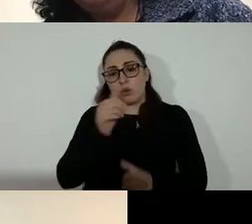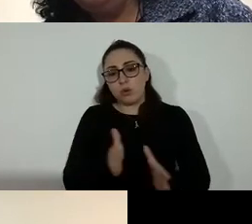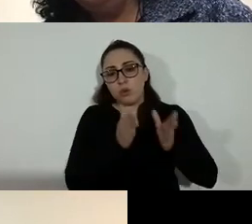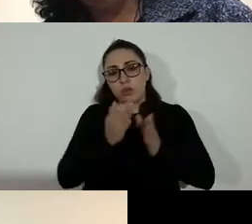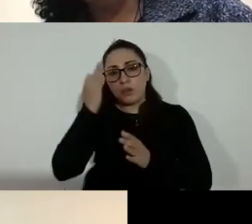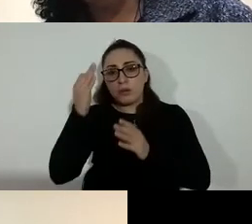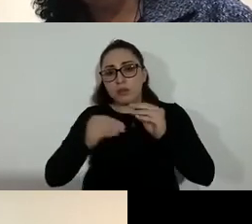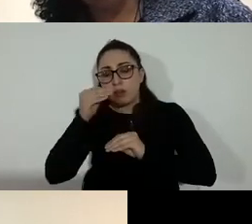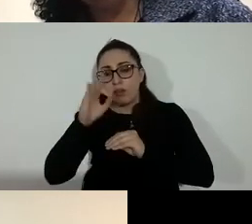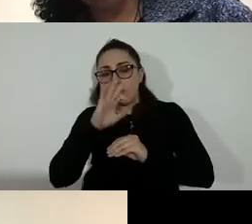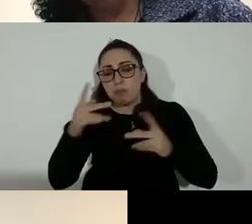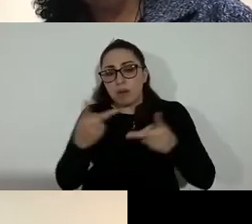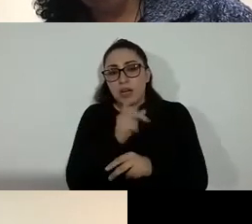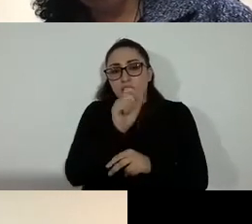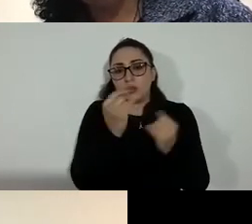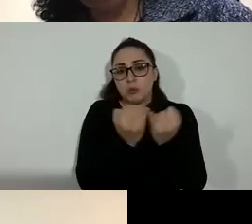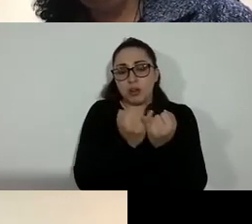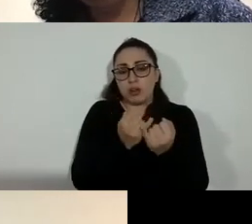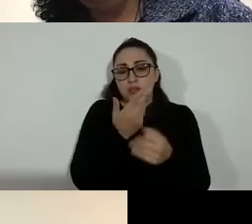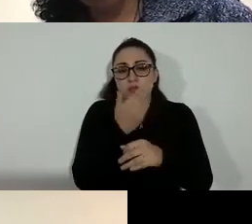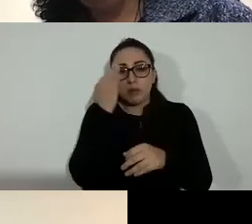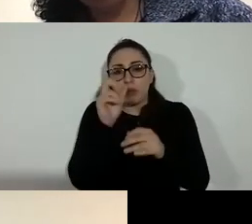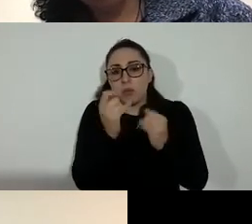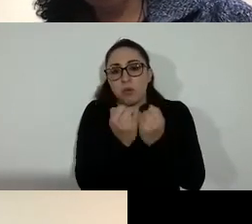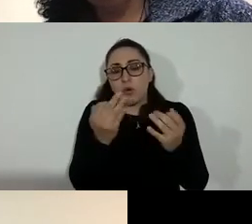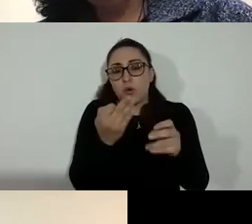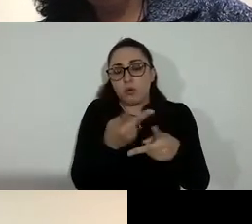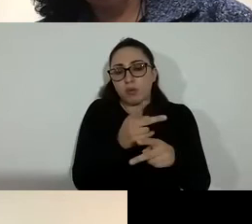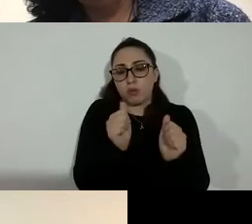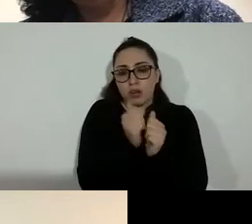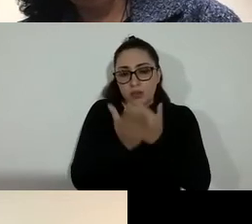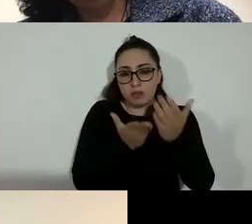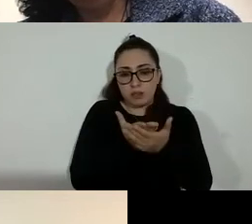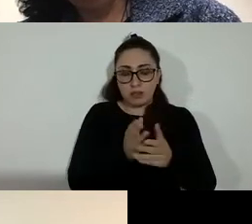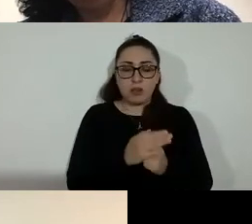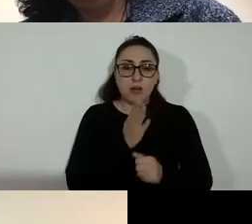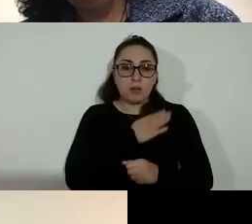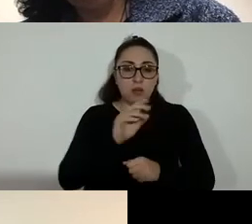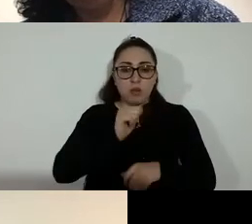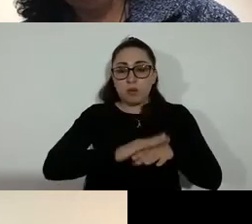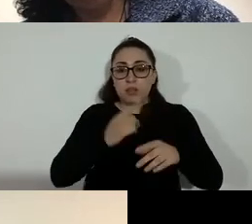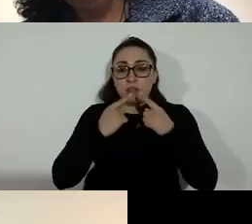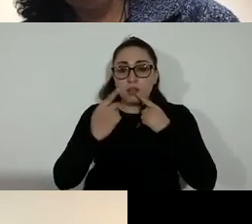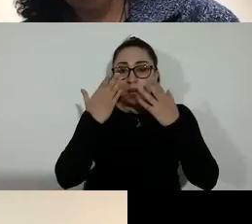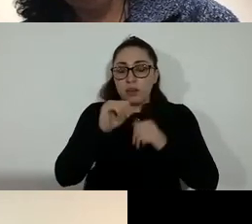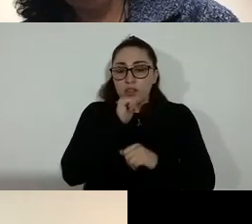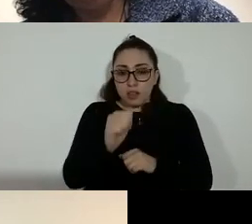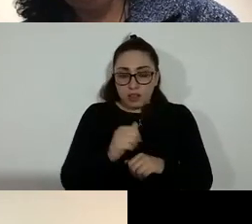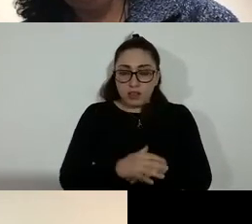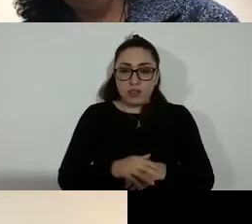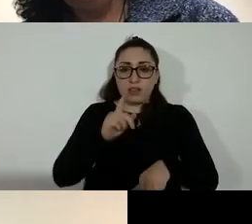se presentara la ocasión. Muchas gracias. No existiendo más temas pendientes por tratar